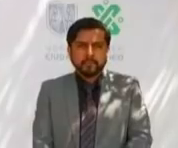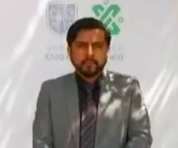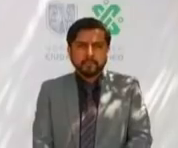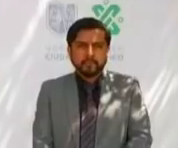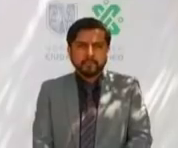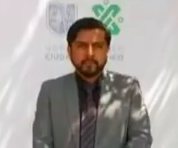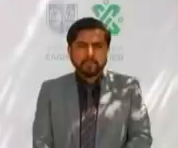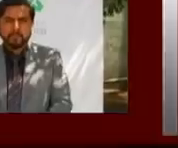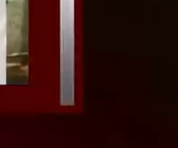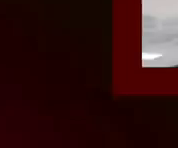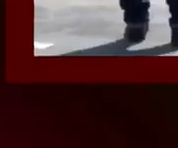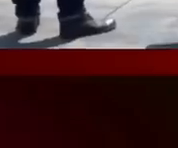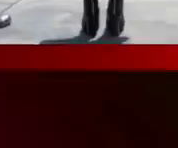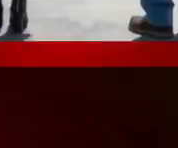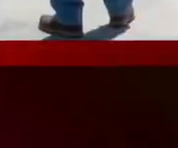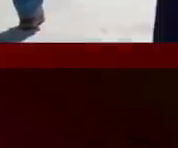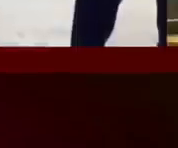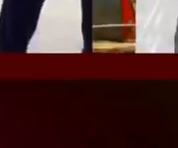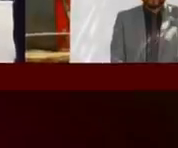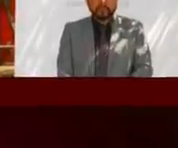316 nuevas unidades.